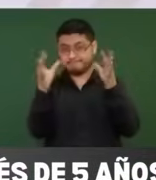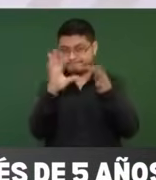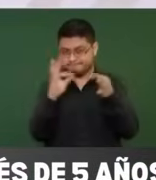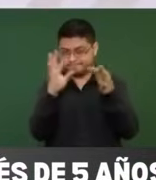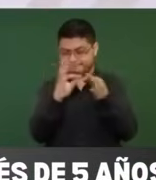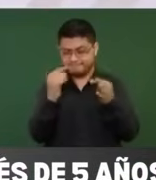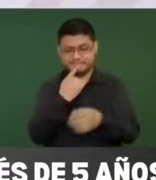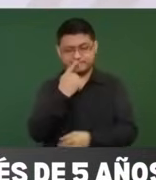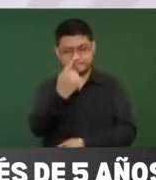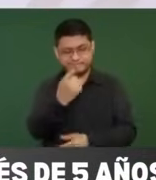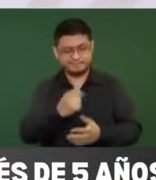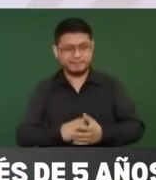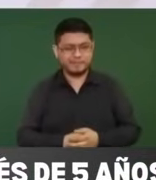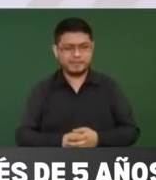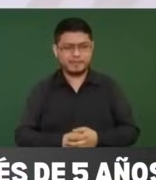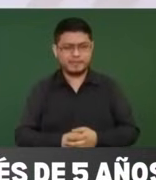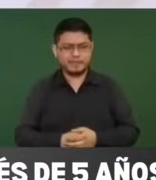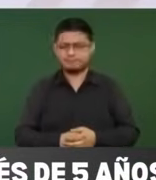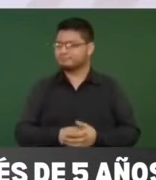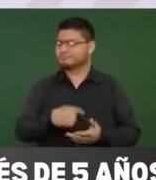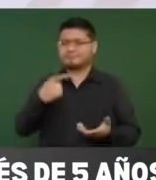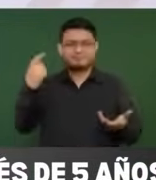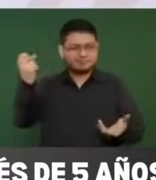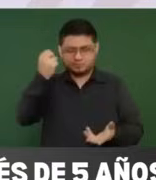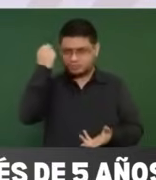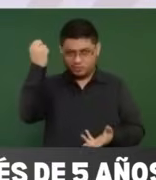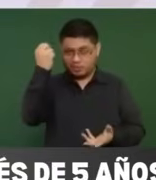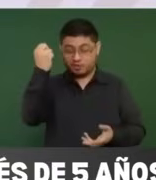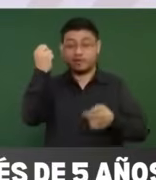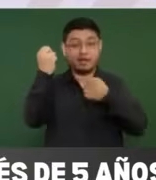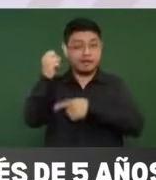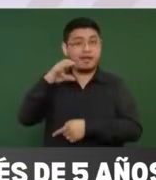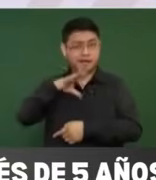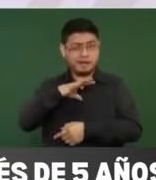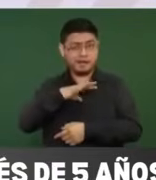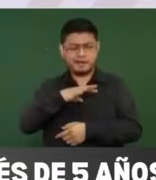Como afortunadamente está habiendo crecimiento económico,